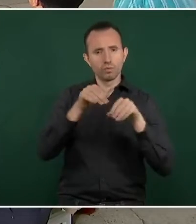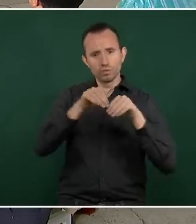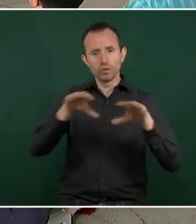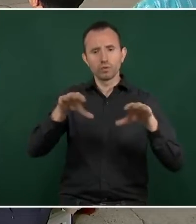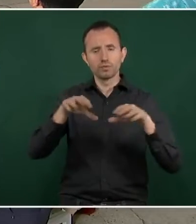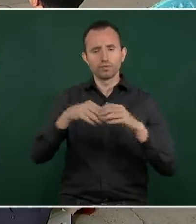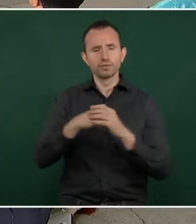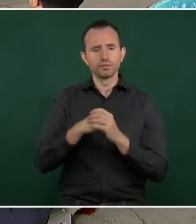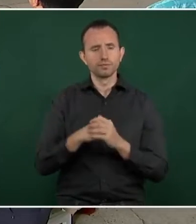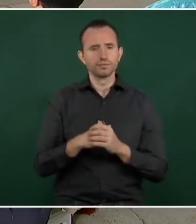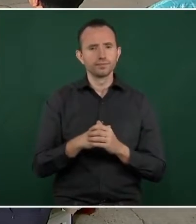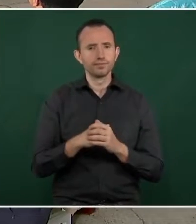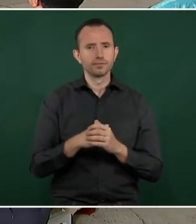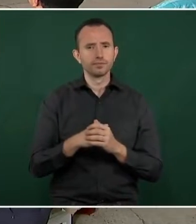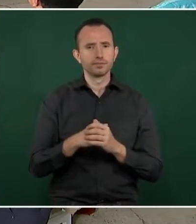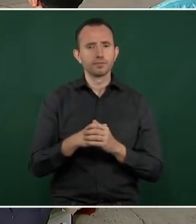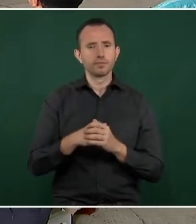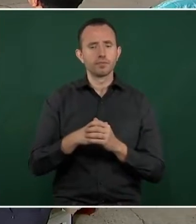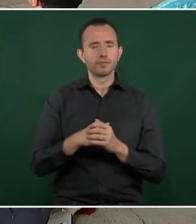y